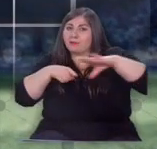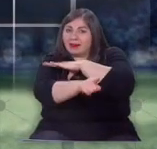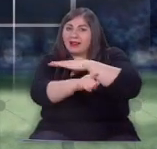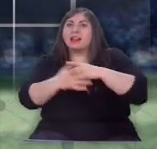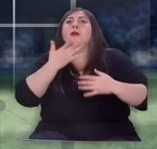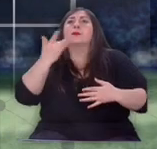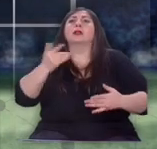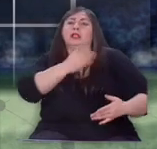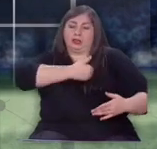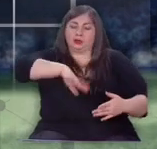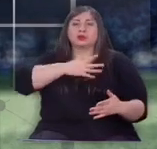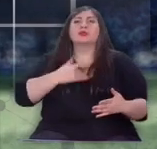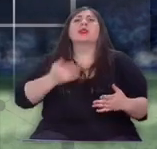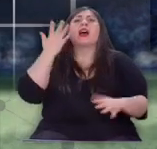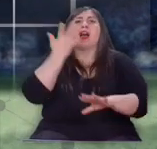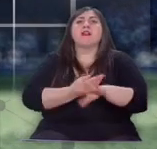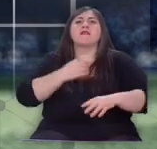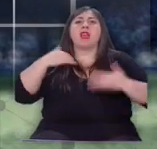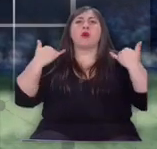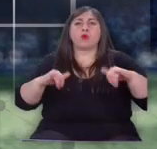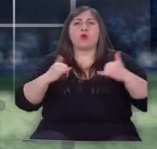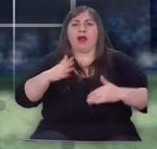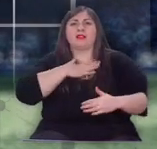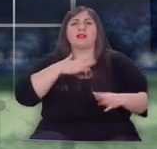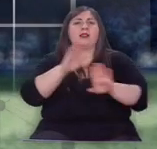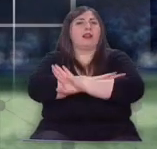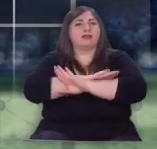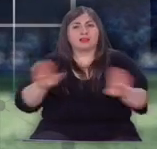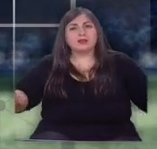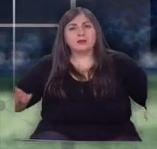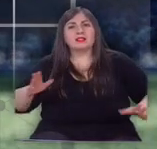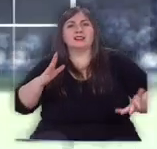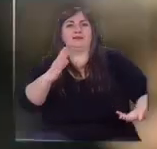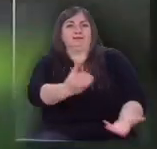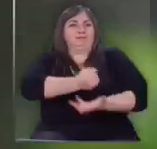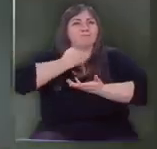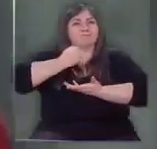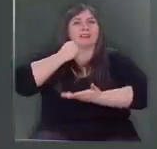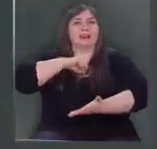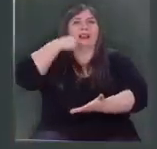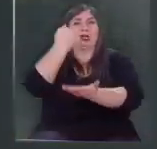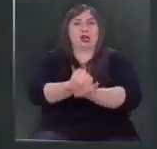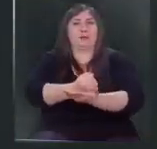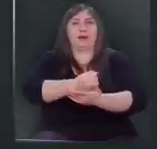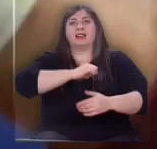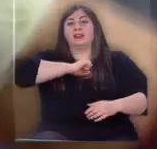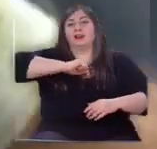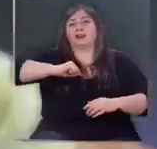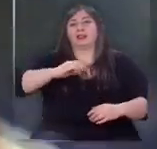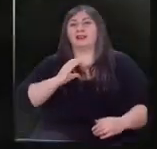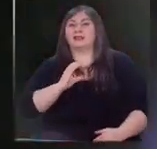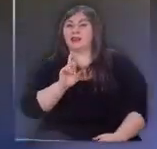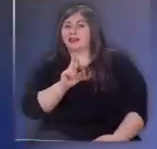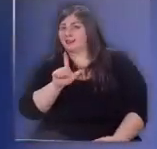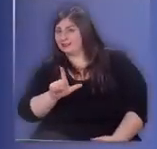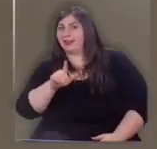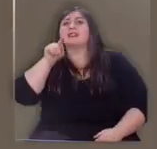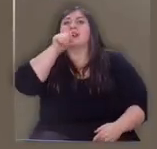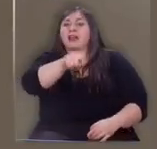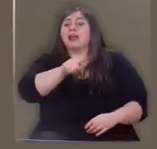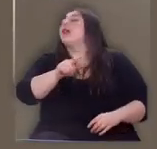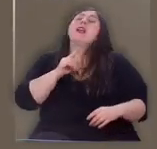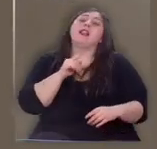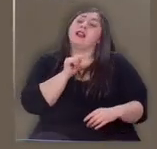definición nosotros. Había un jugador rival que quería terminar la tanda y llevarse la gloria. Un dardo directo a Cristiano Ronaldo. Así es Claudio